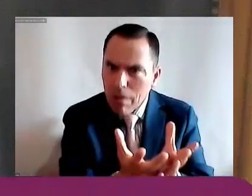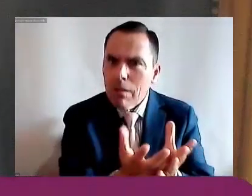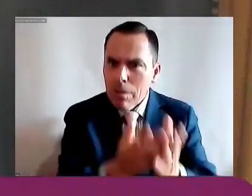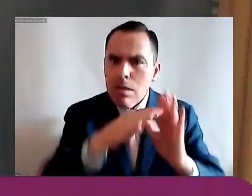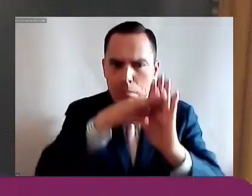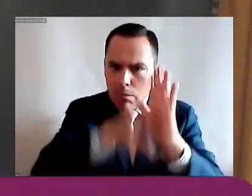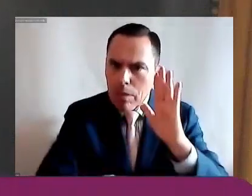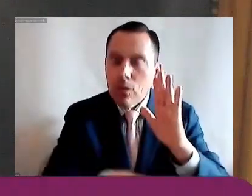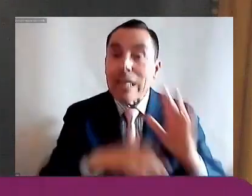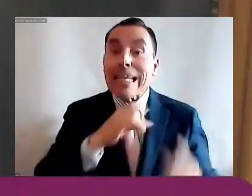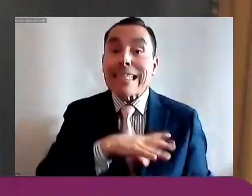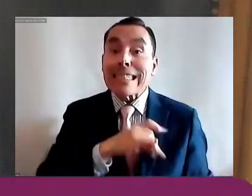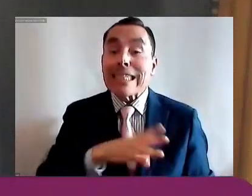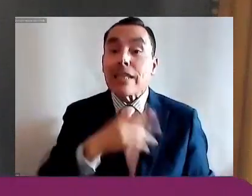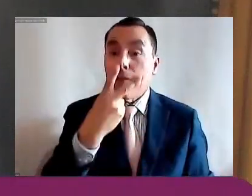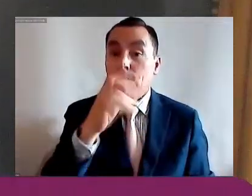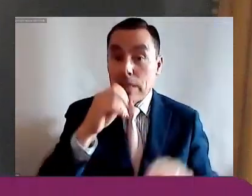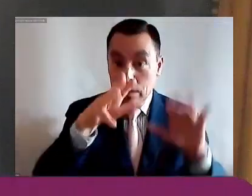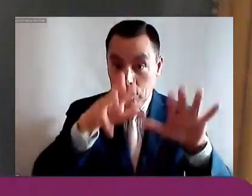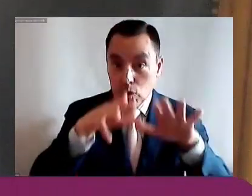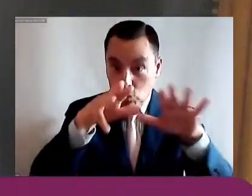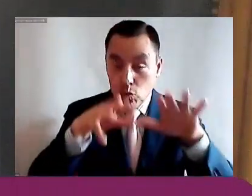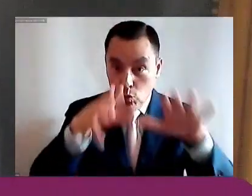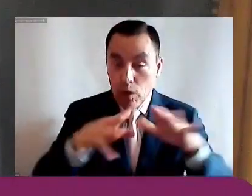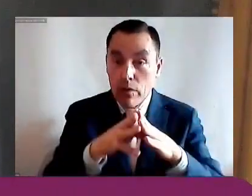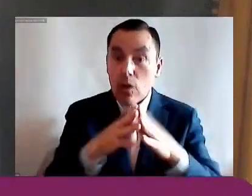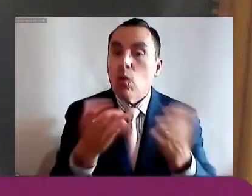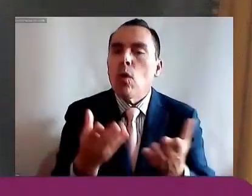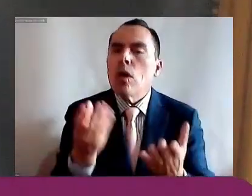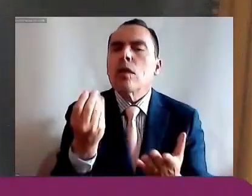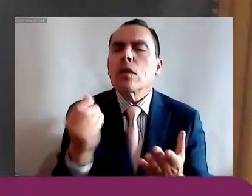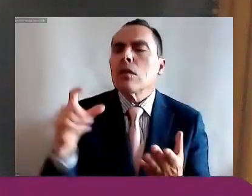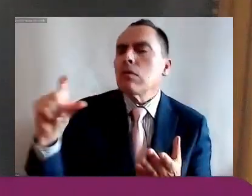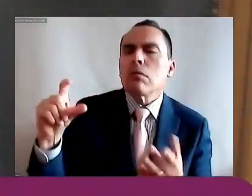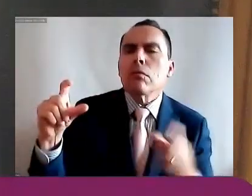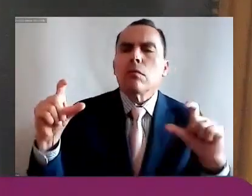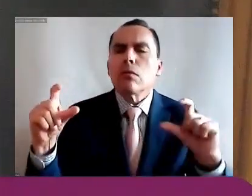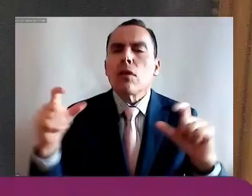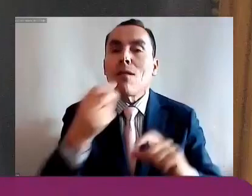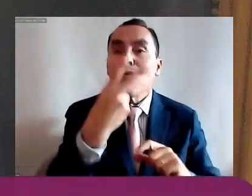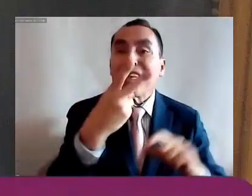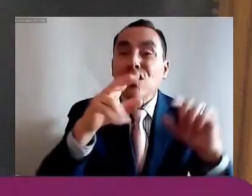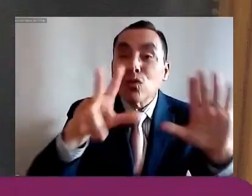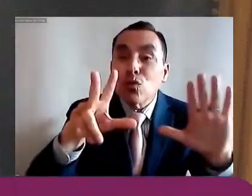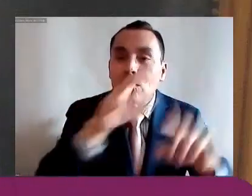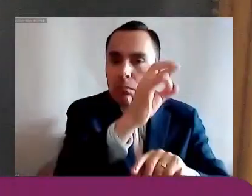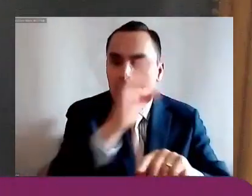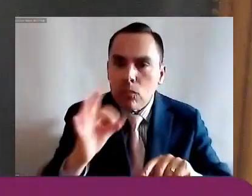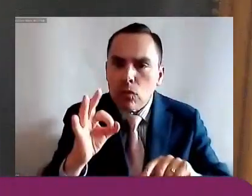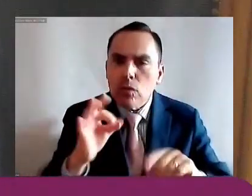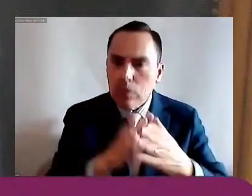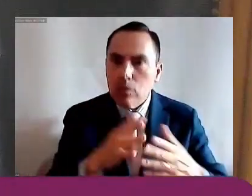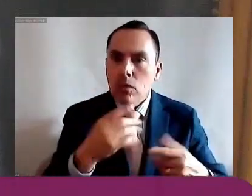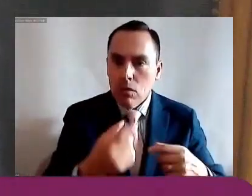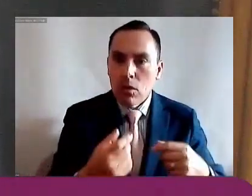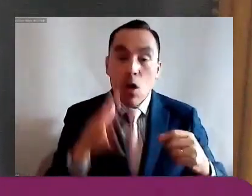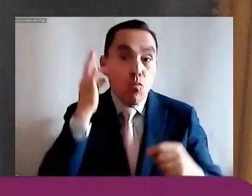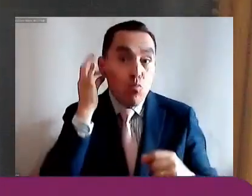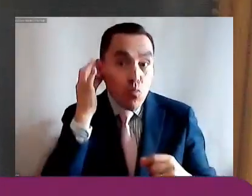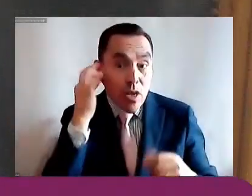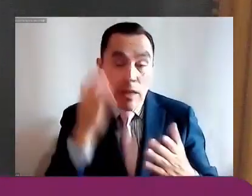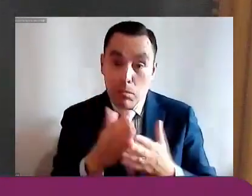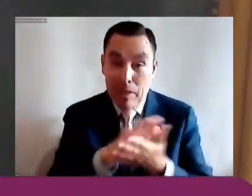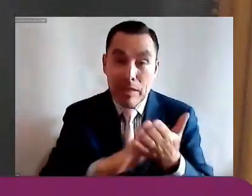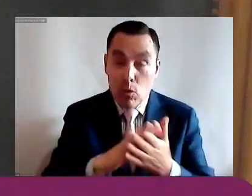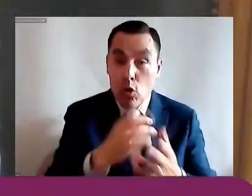datos 2019, la brecha salarial es de un 28,1%. Esto quiere decir que cada 100 pesos que